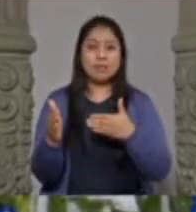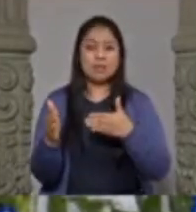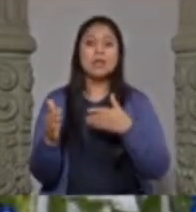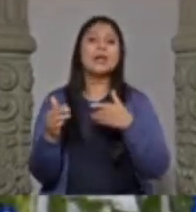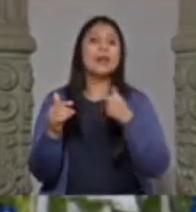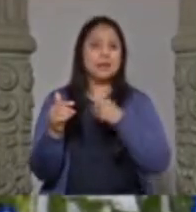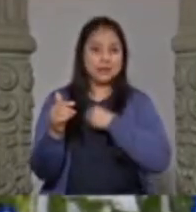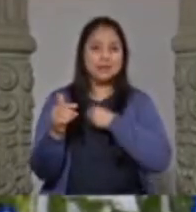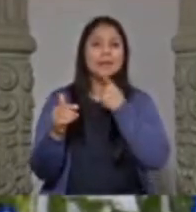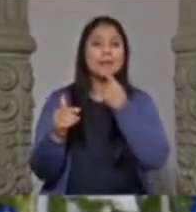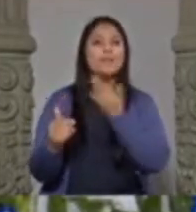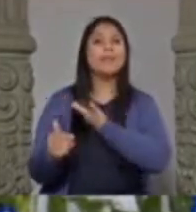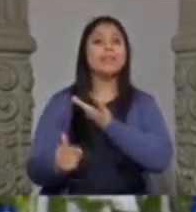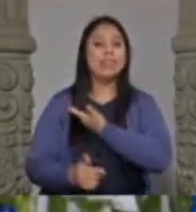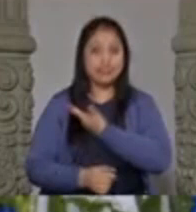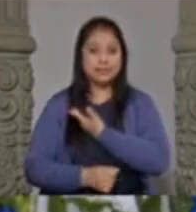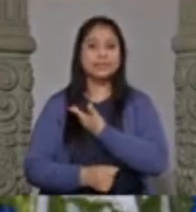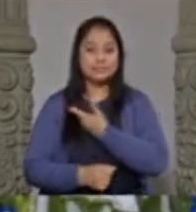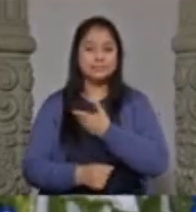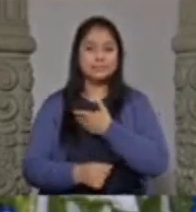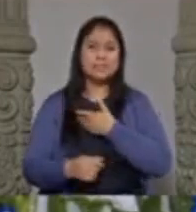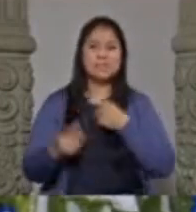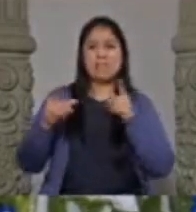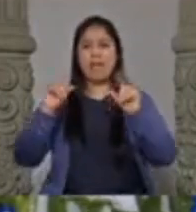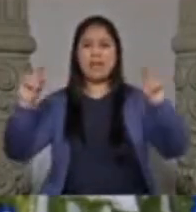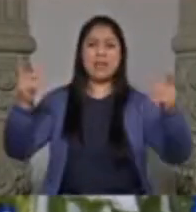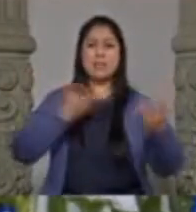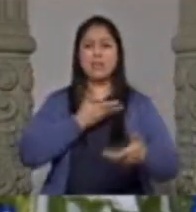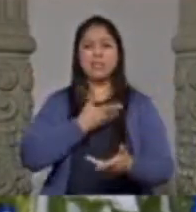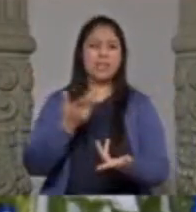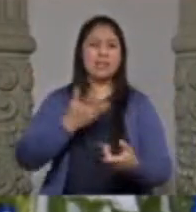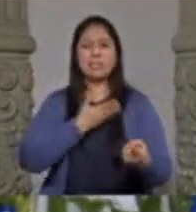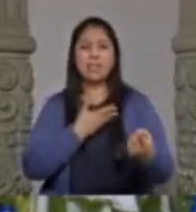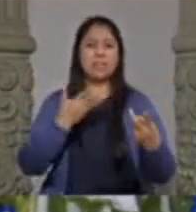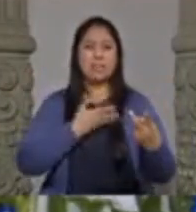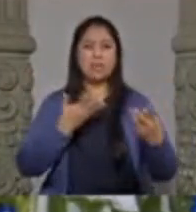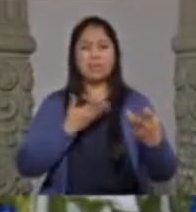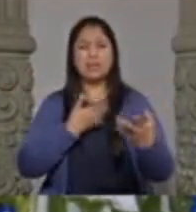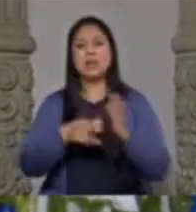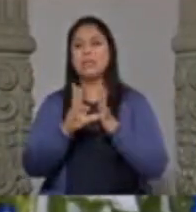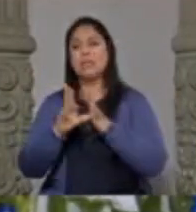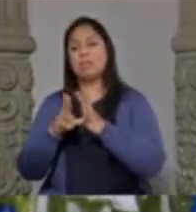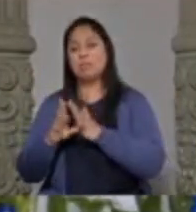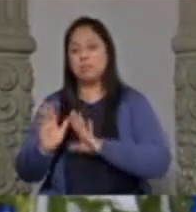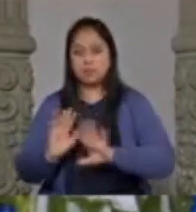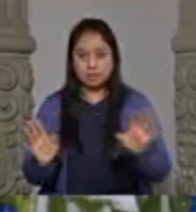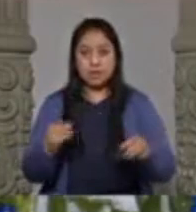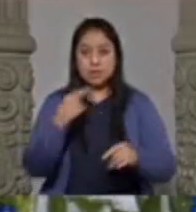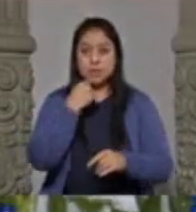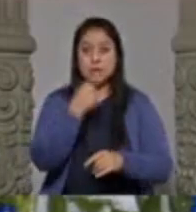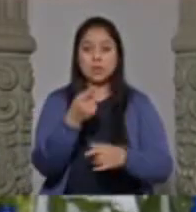mentiras. Eso es lo primero. Y principian a hablar una mentira y otra mentira, y la misma mentira repetida, lo decía